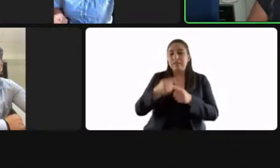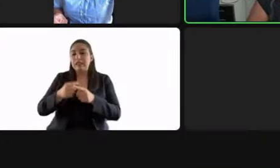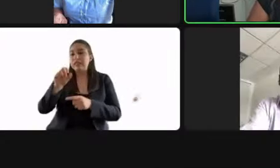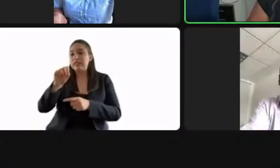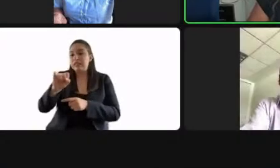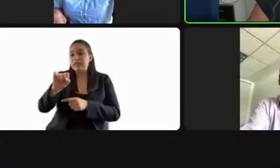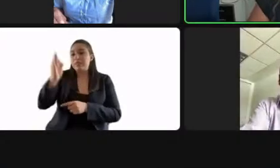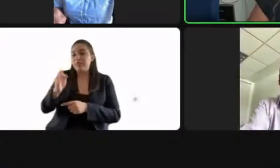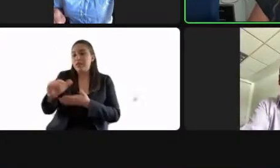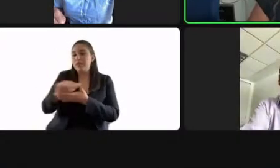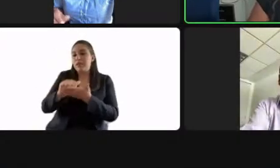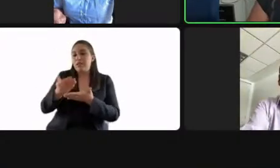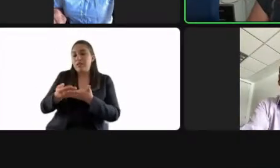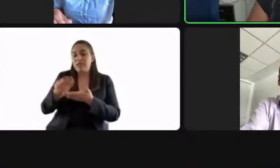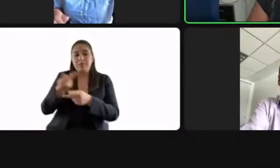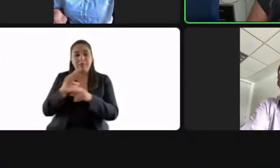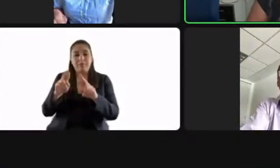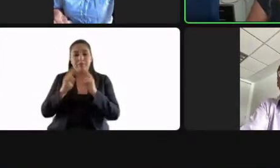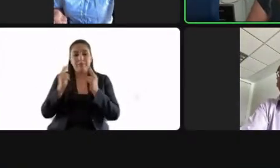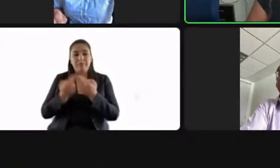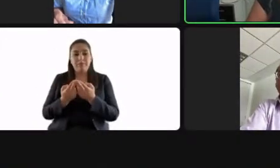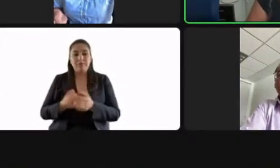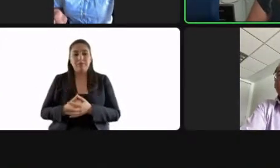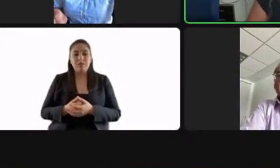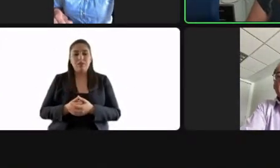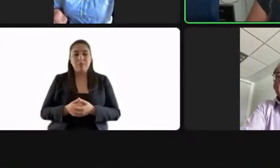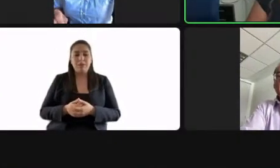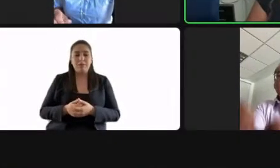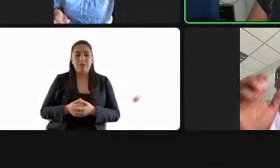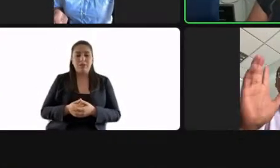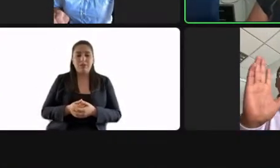ordinaria en lo general y en lo particular.